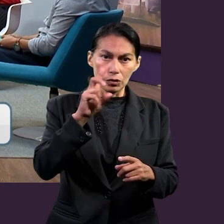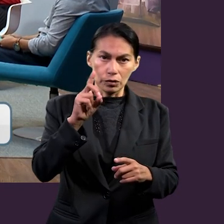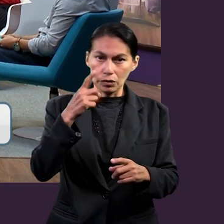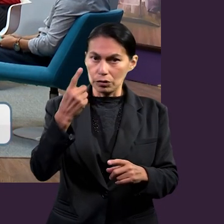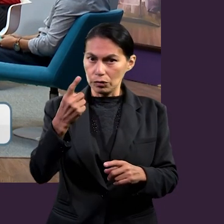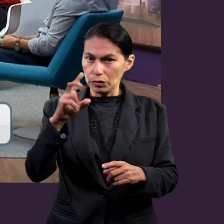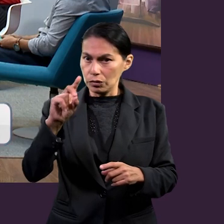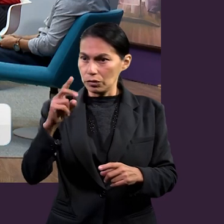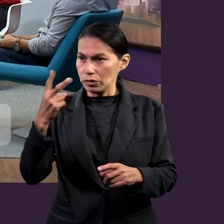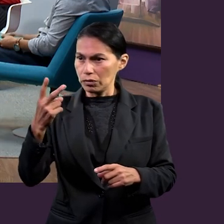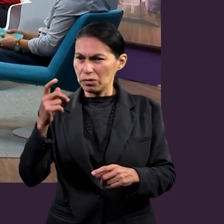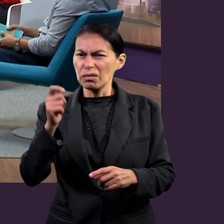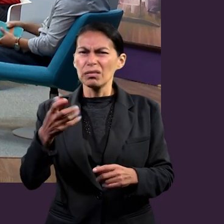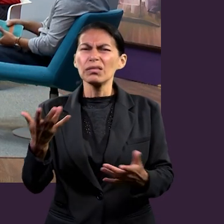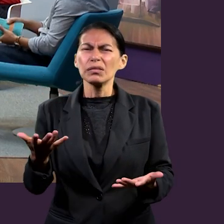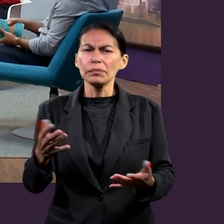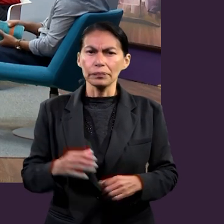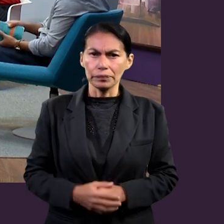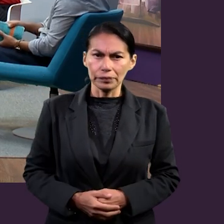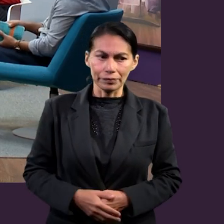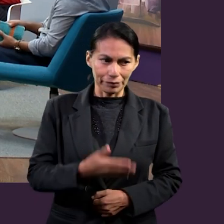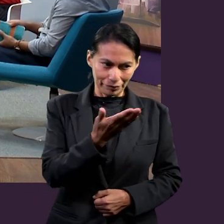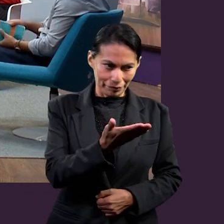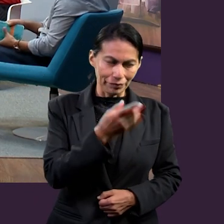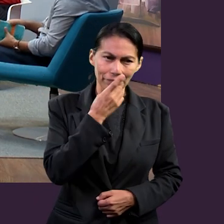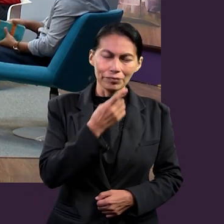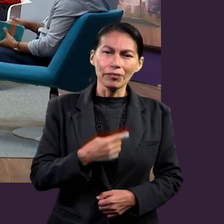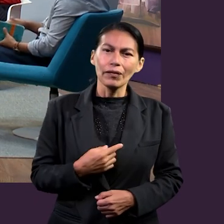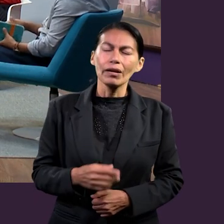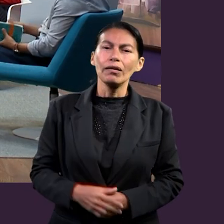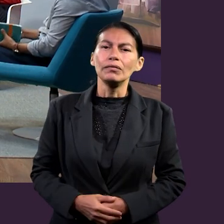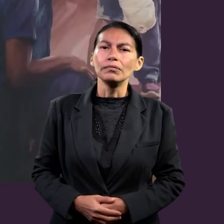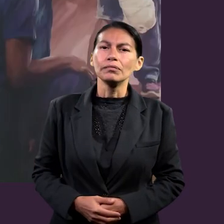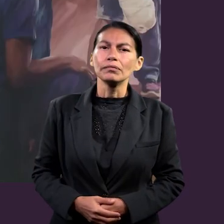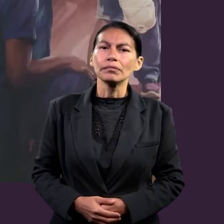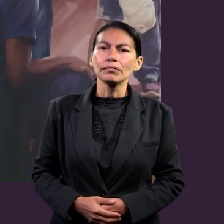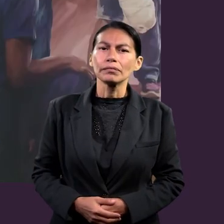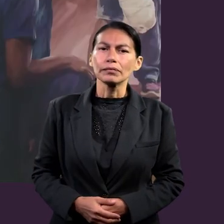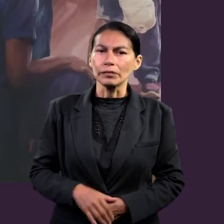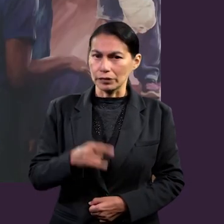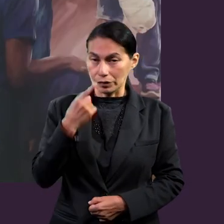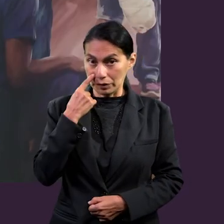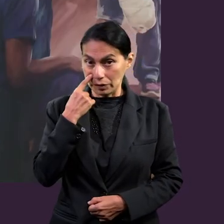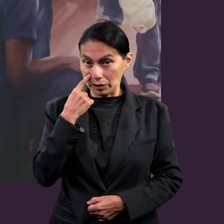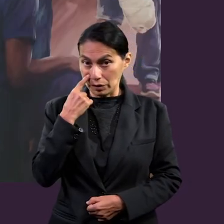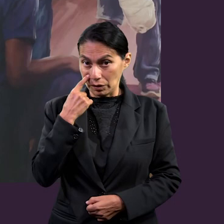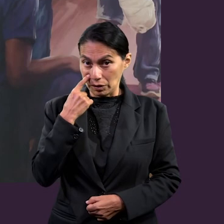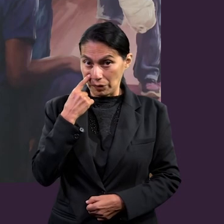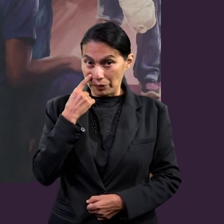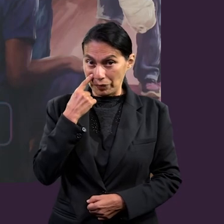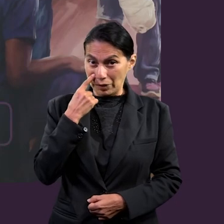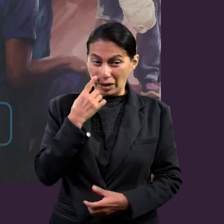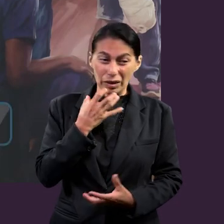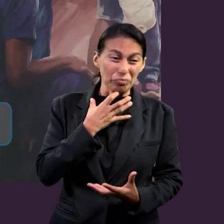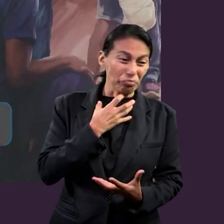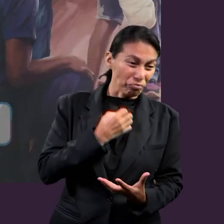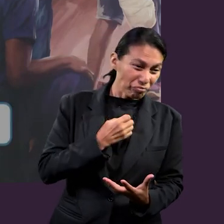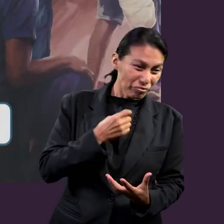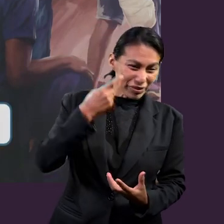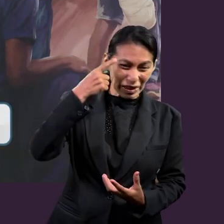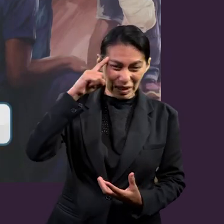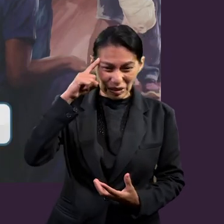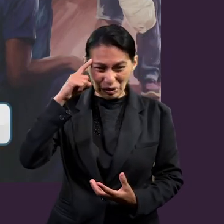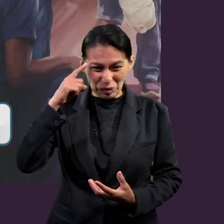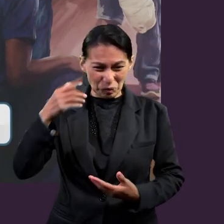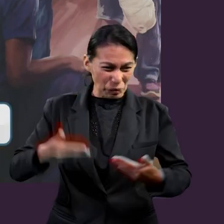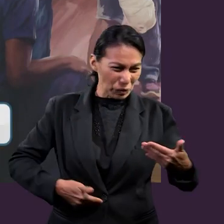4, 31 y 32. Adelante, maestra. Sí, mira, dice, Quítense de vosotros